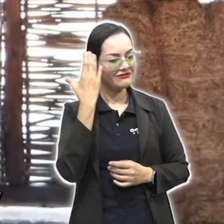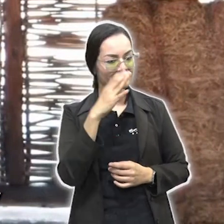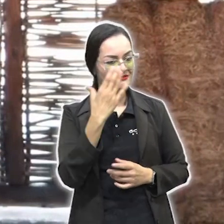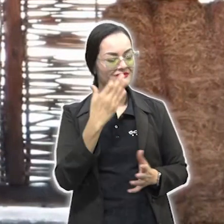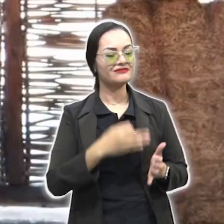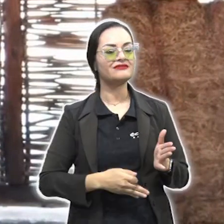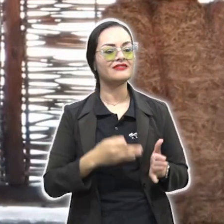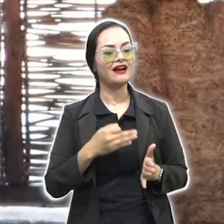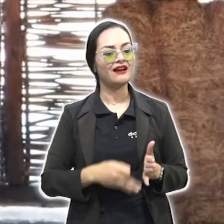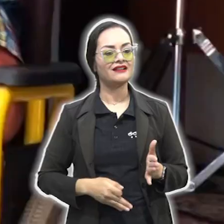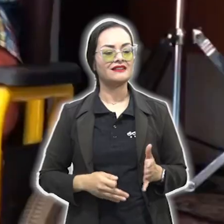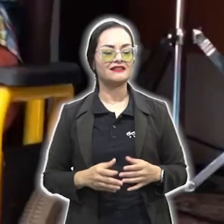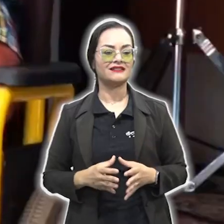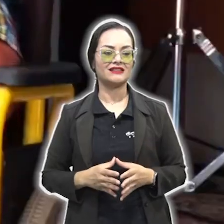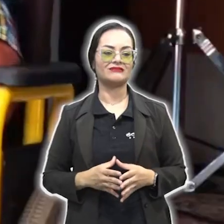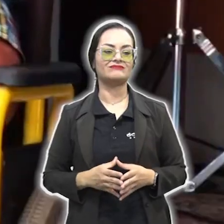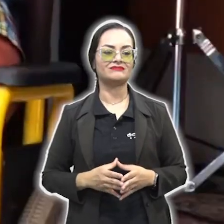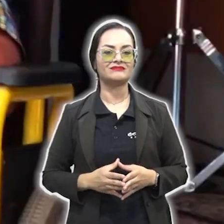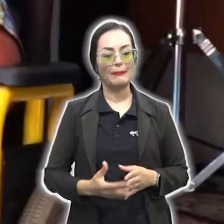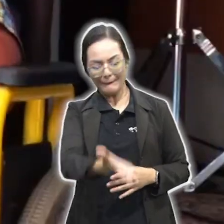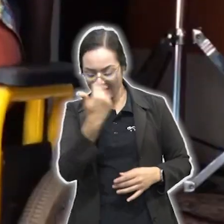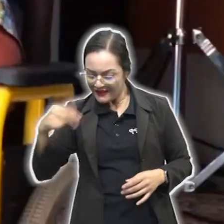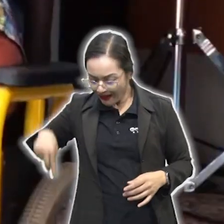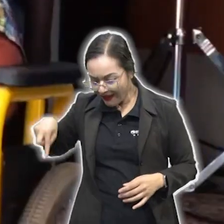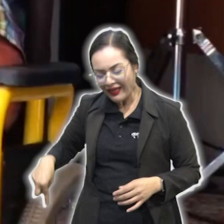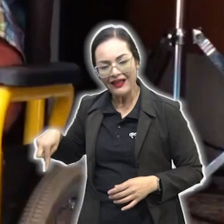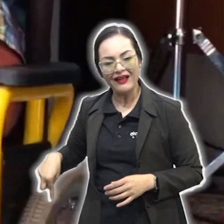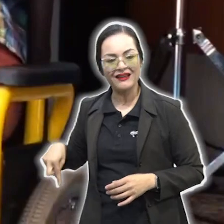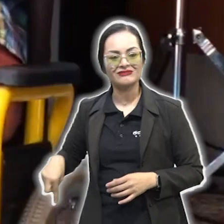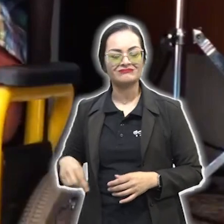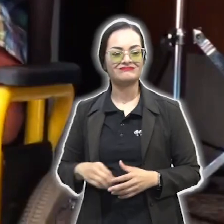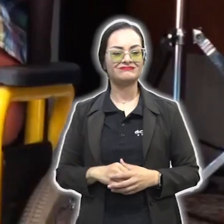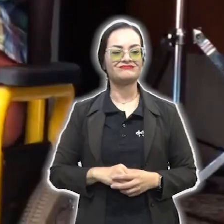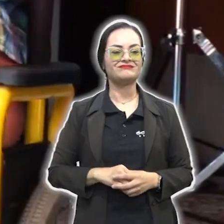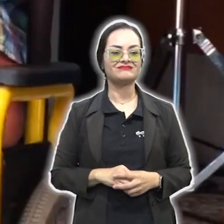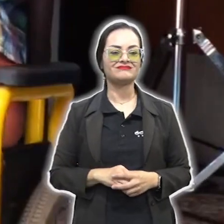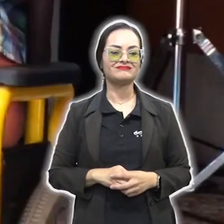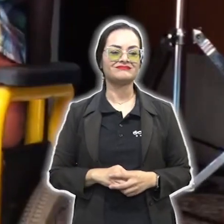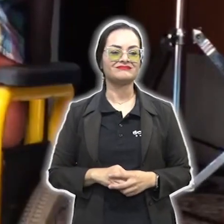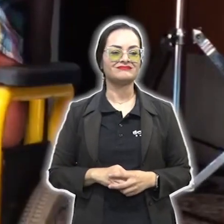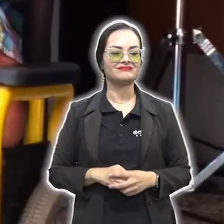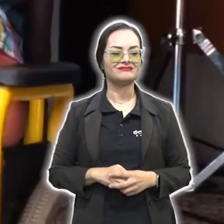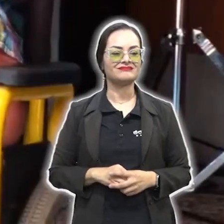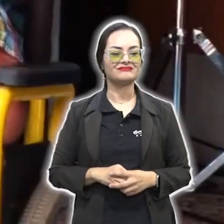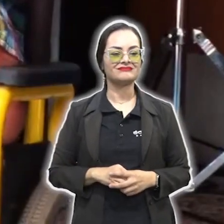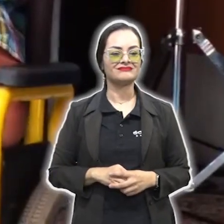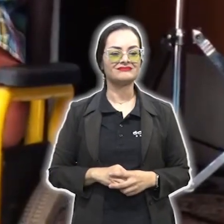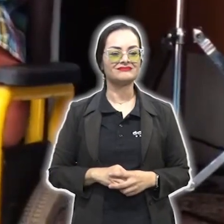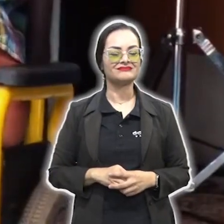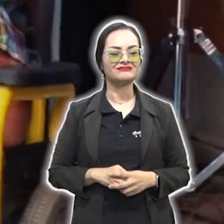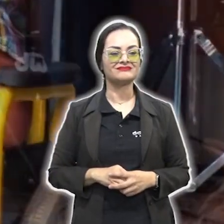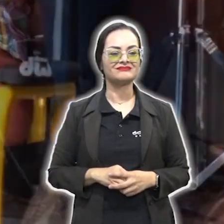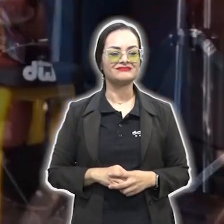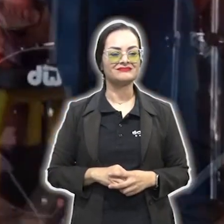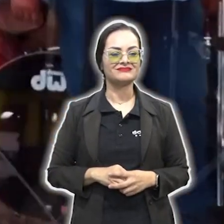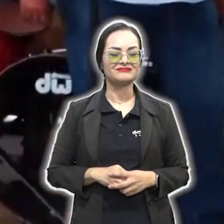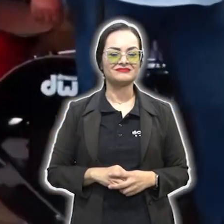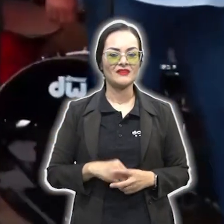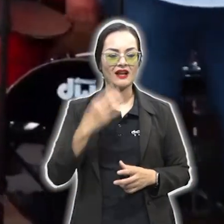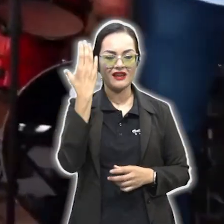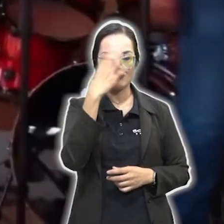no nos tomamos foto. Nada va. Póngase acá. Ahorita me voy a poner allá, ¿cómo no? A ver. ¿Quién va a tomar la foto? Perla.